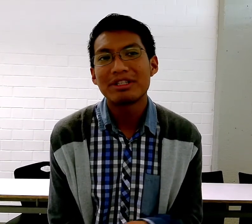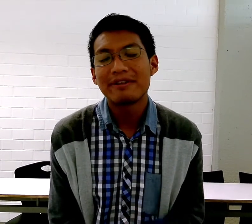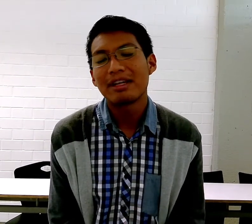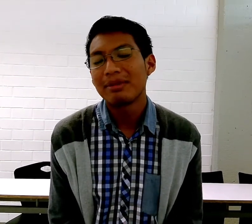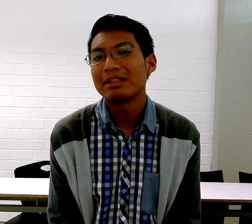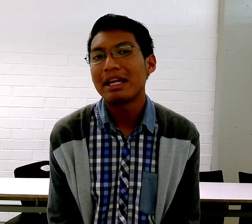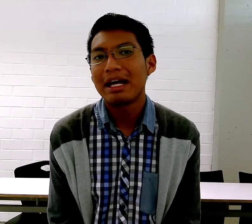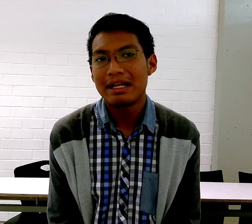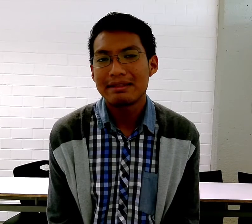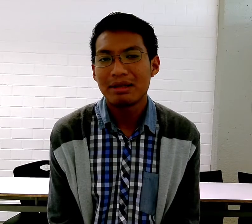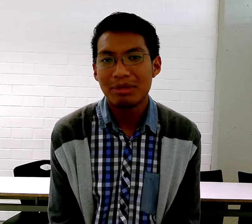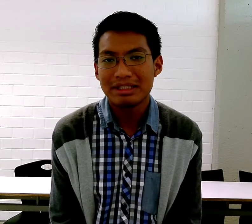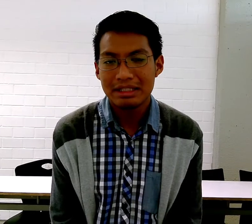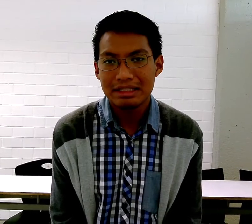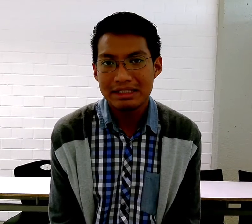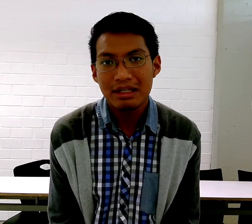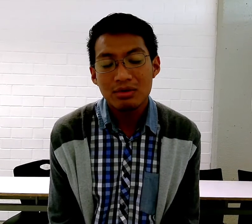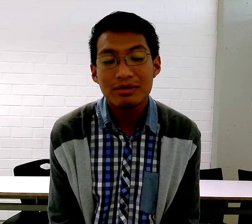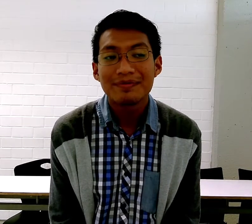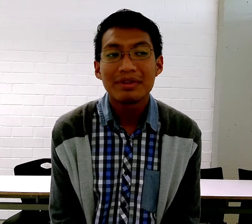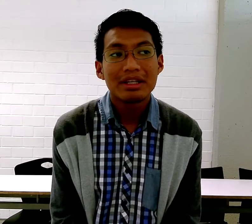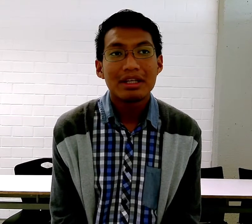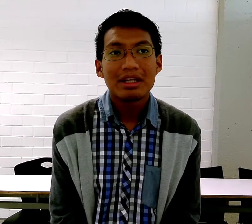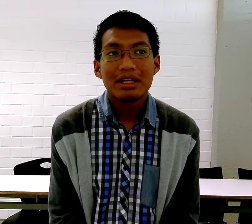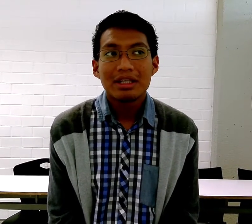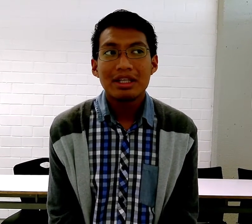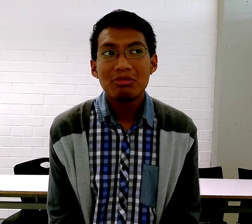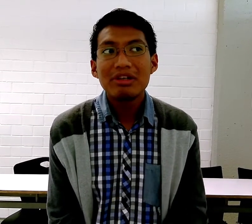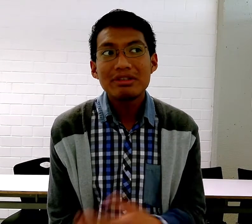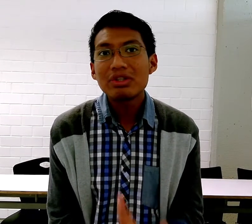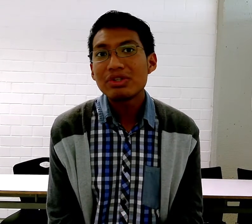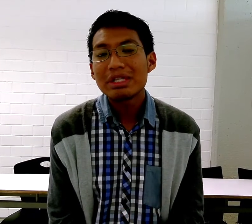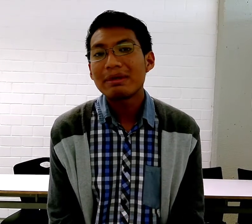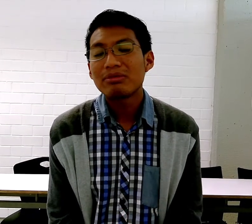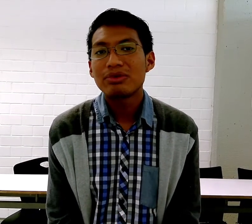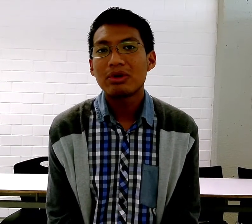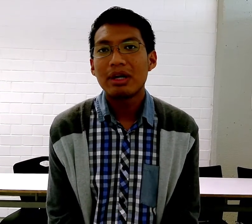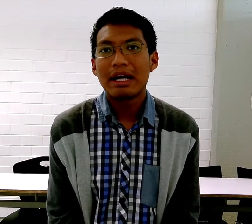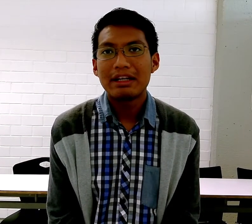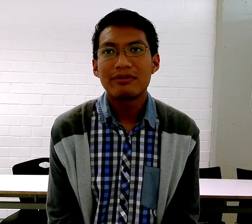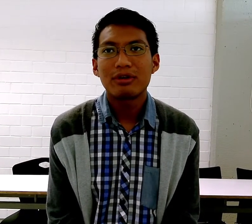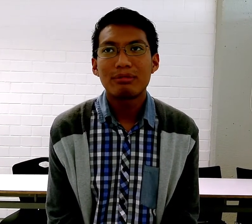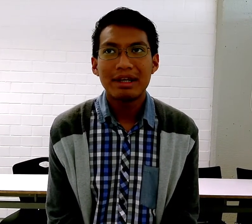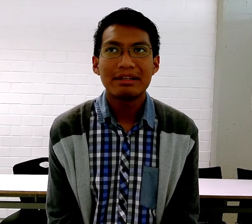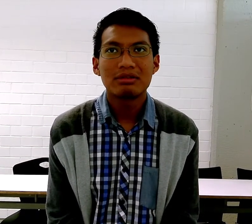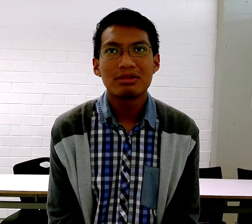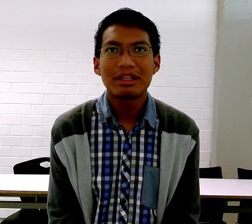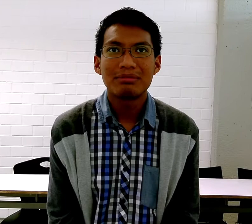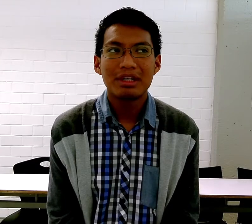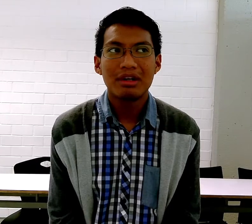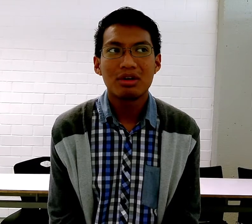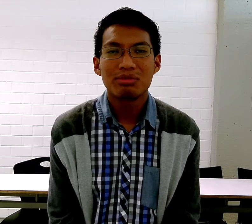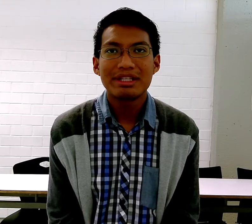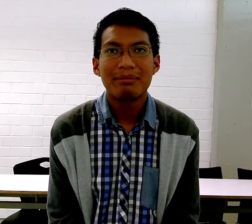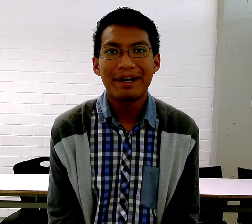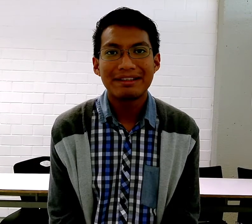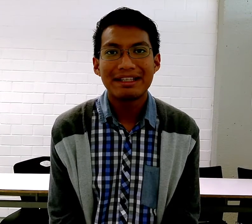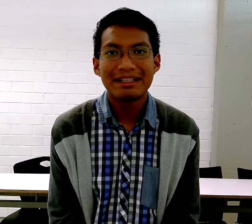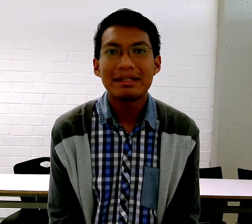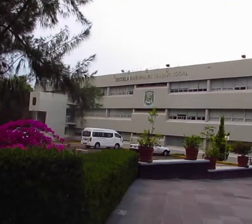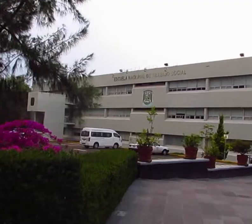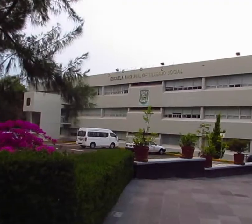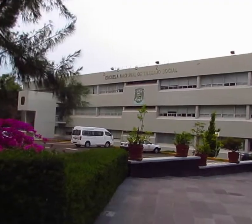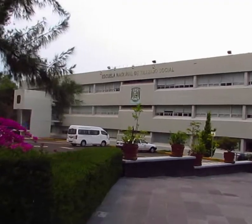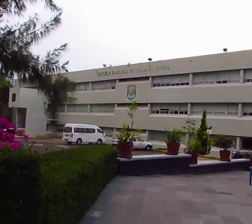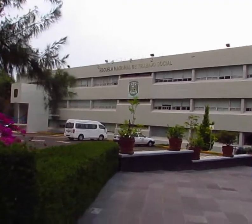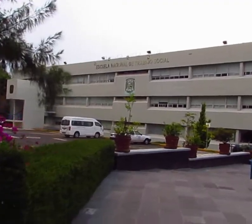torno específicamente a la discapacidad y salud. Y bueno, esto nos lleva mucho a ir formando también como esa parte